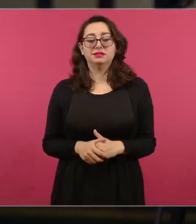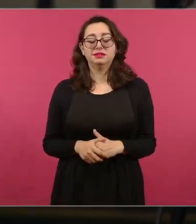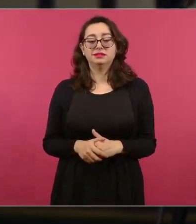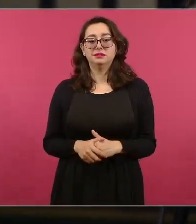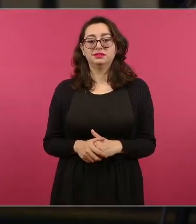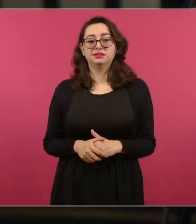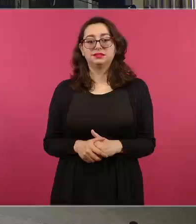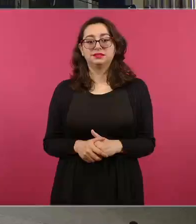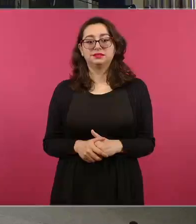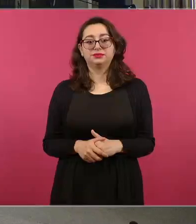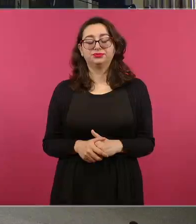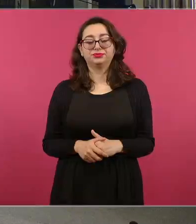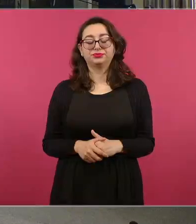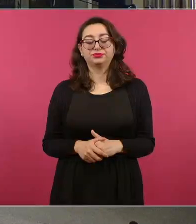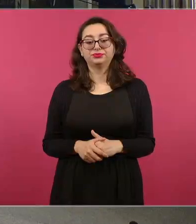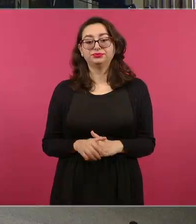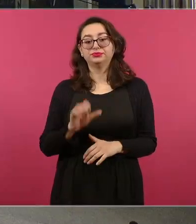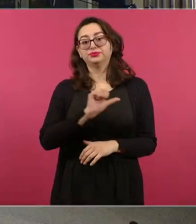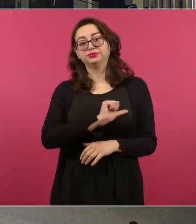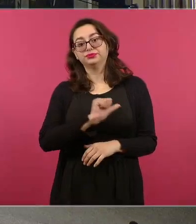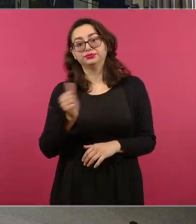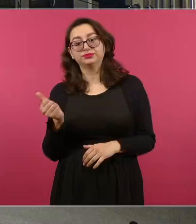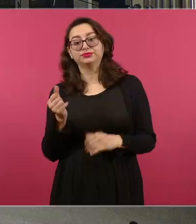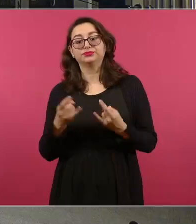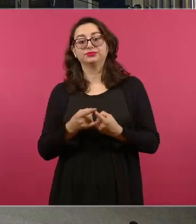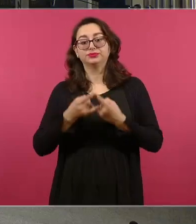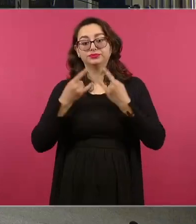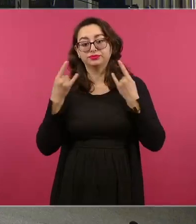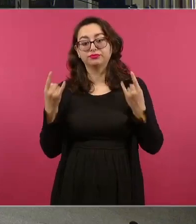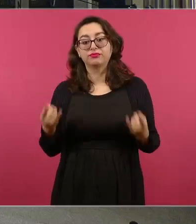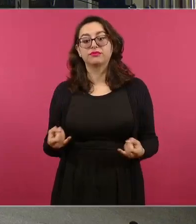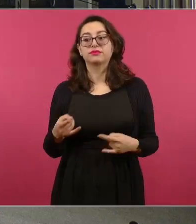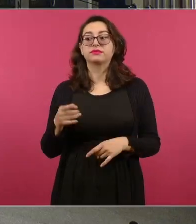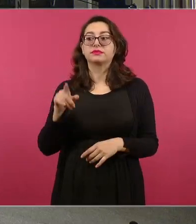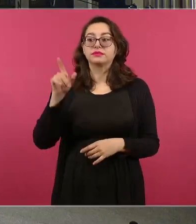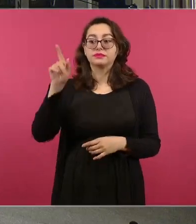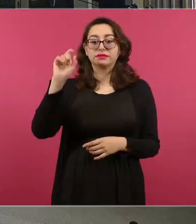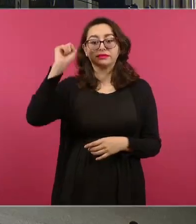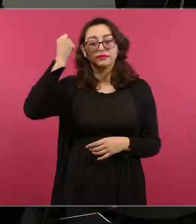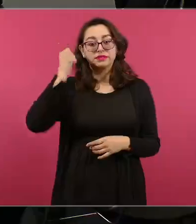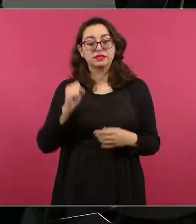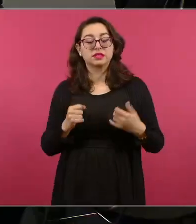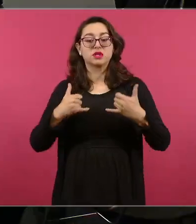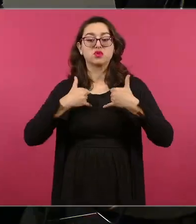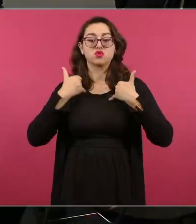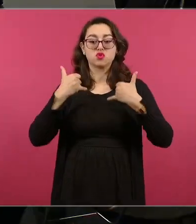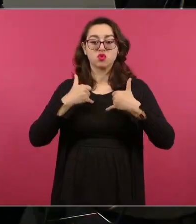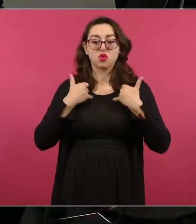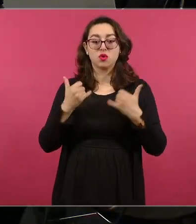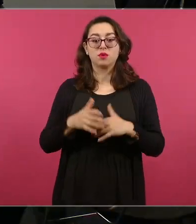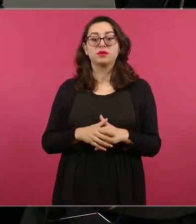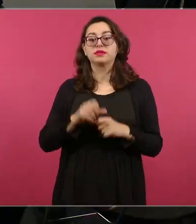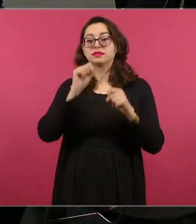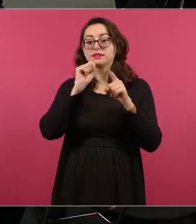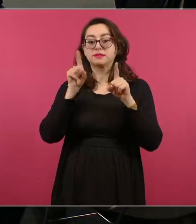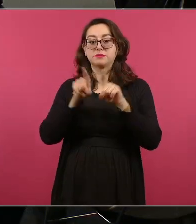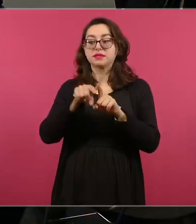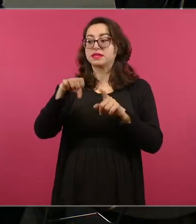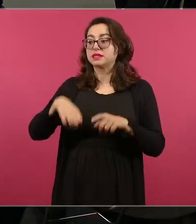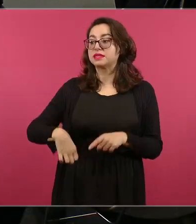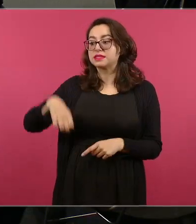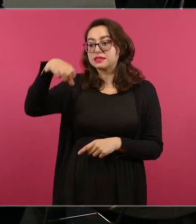respecto a otra situación de los jóvenes en Sinaloa, las personas mayores están muy